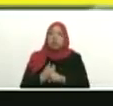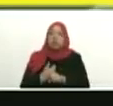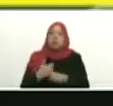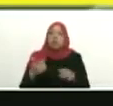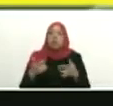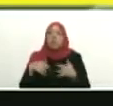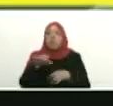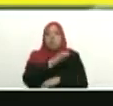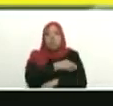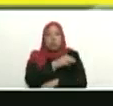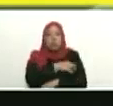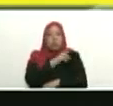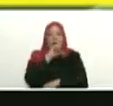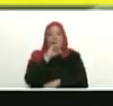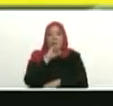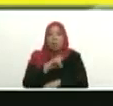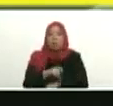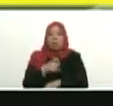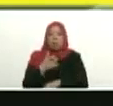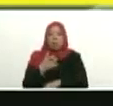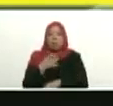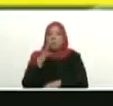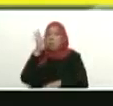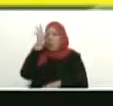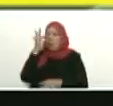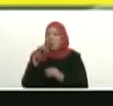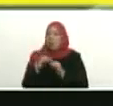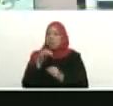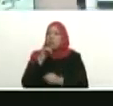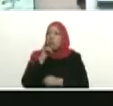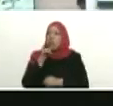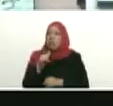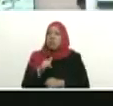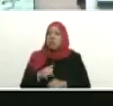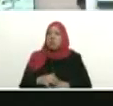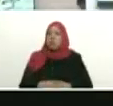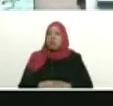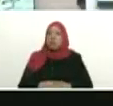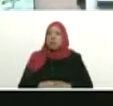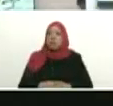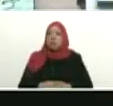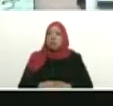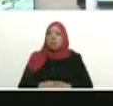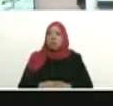acidez opositora. La mala fe, dice aquí Iñáñez, mi asesor.